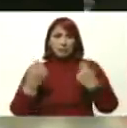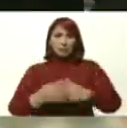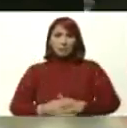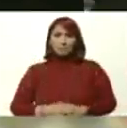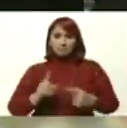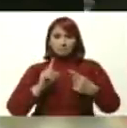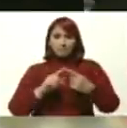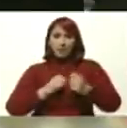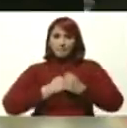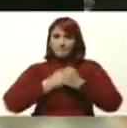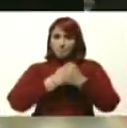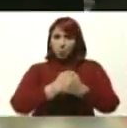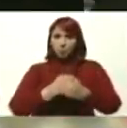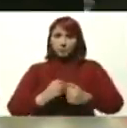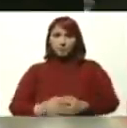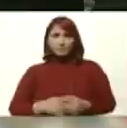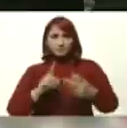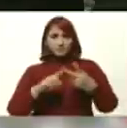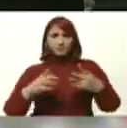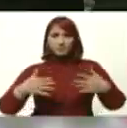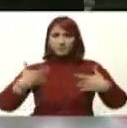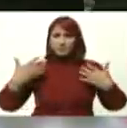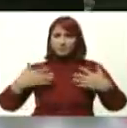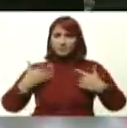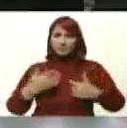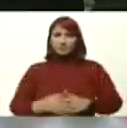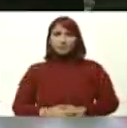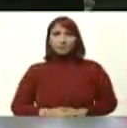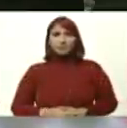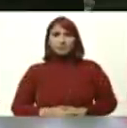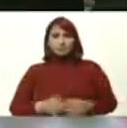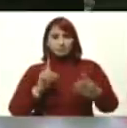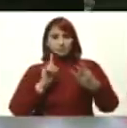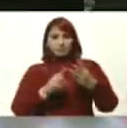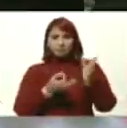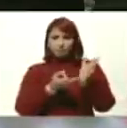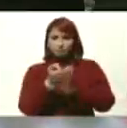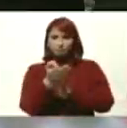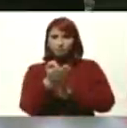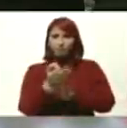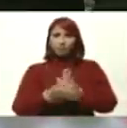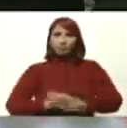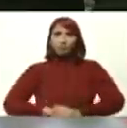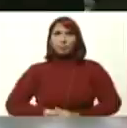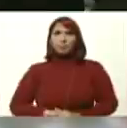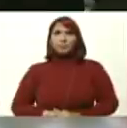el amor, la alegría y la lealtad.